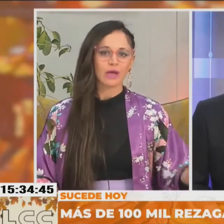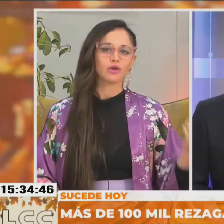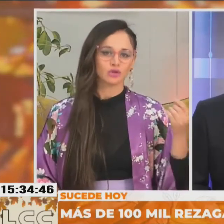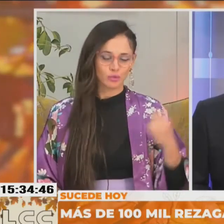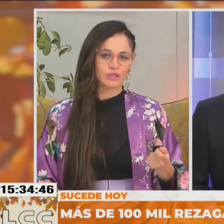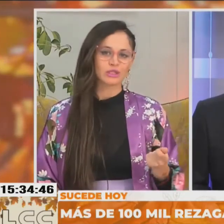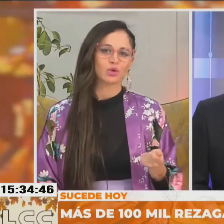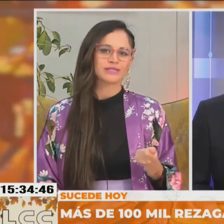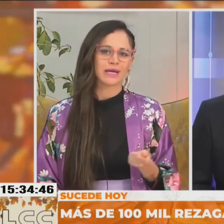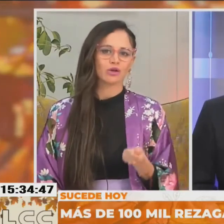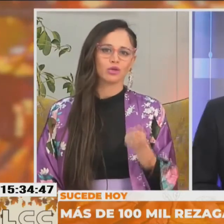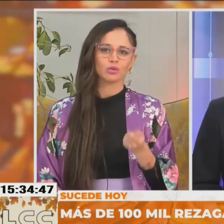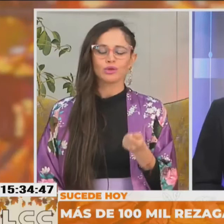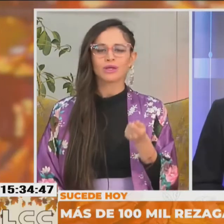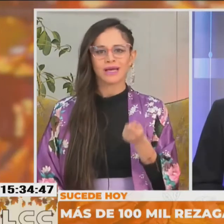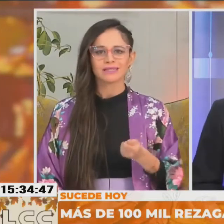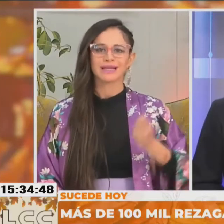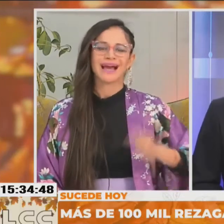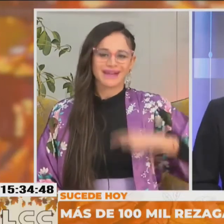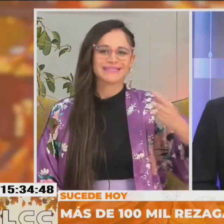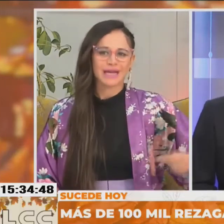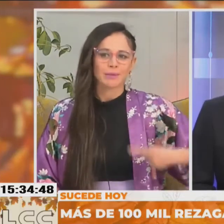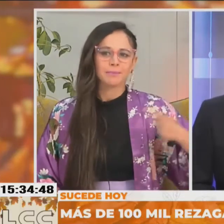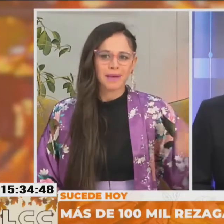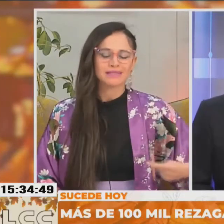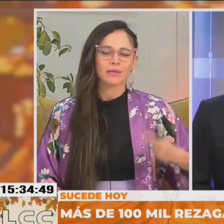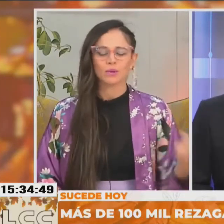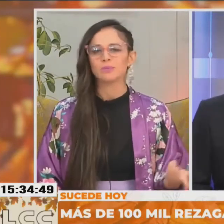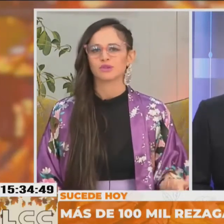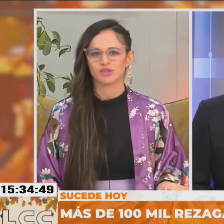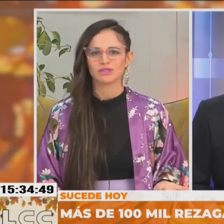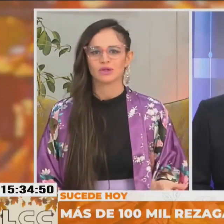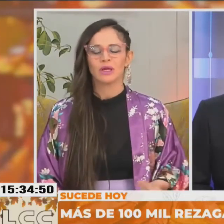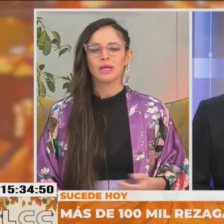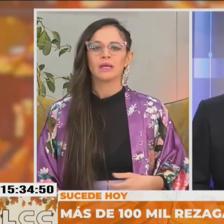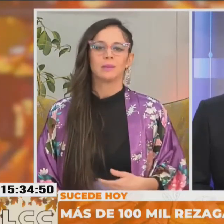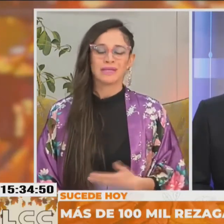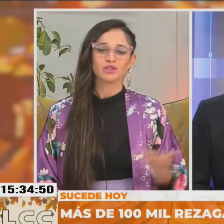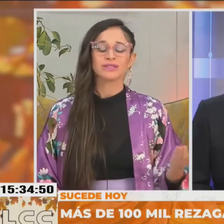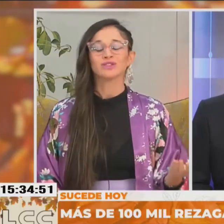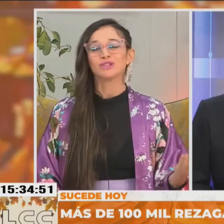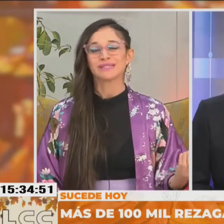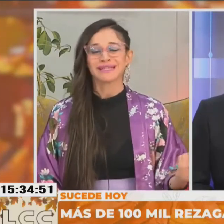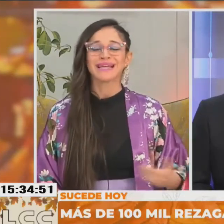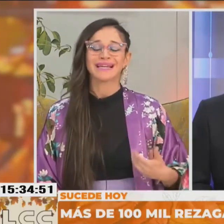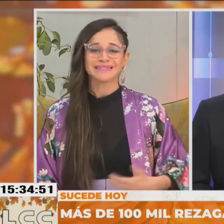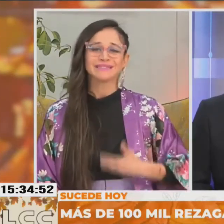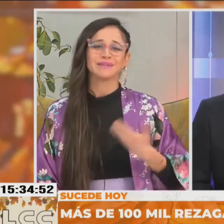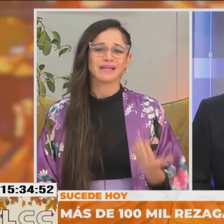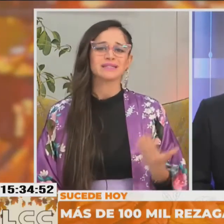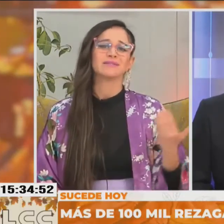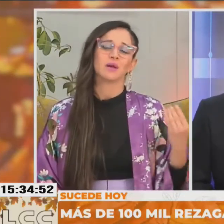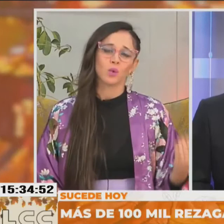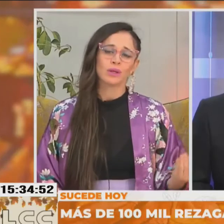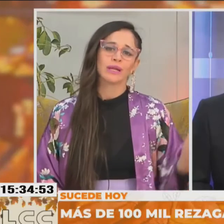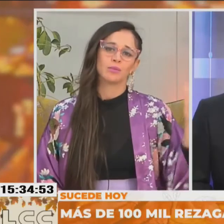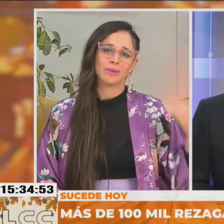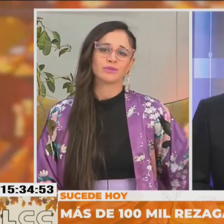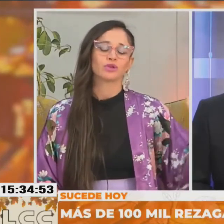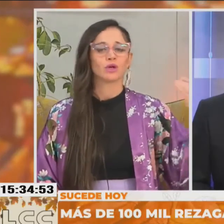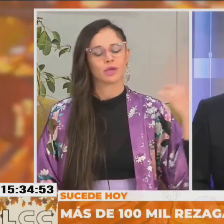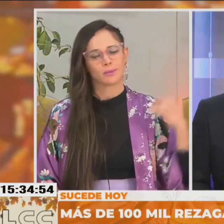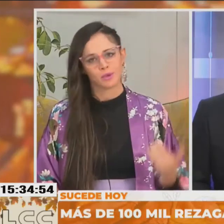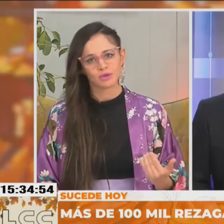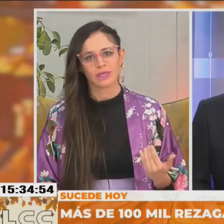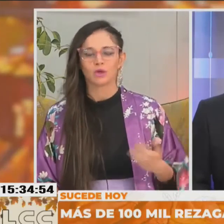colas con, como dices tú, los rezagados, que lo único que hacen es atrasar más aún el proceso. La invitación entonces es a que la gente vaya y se vacune en el momento